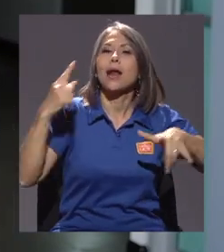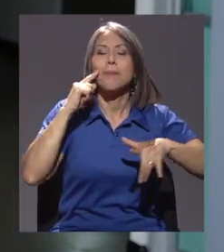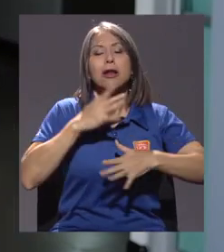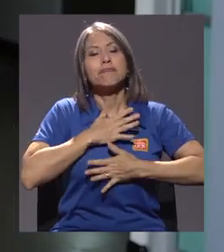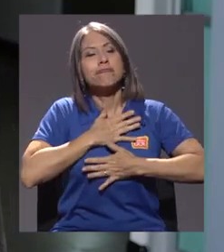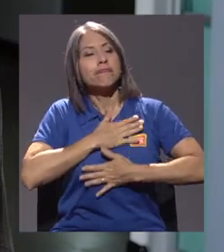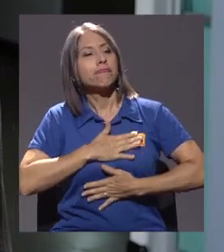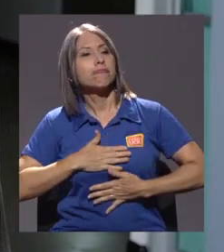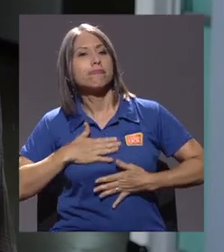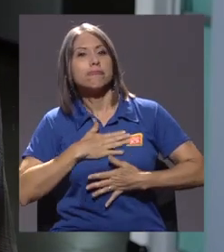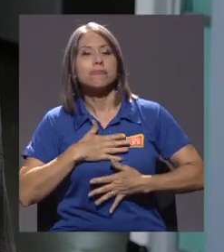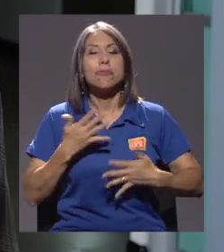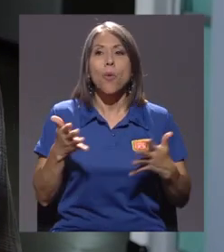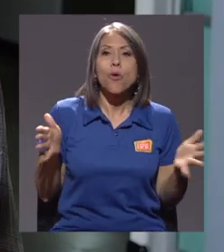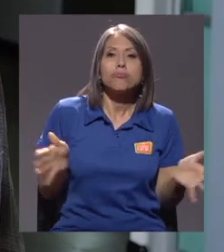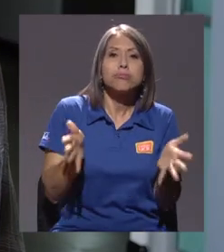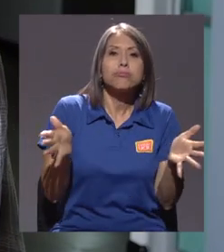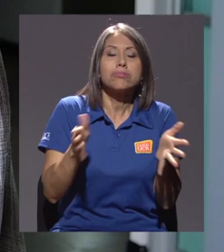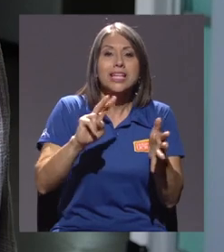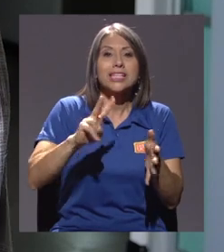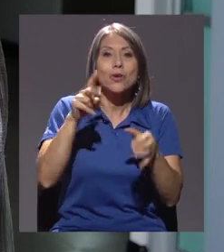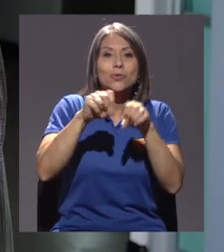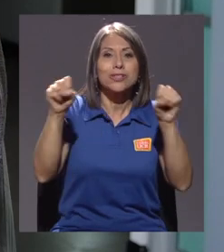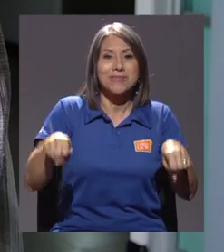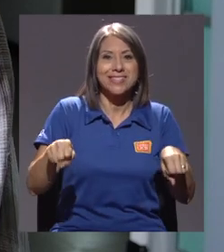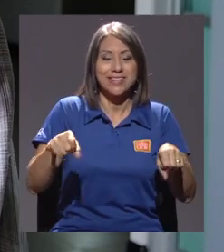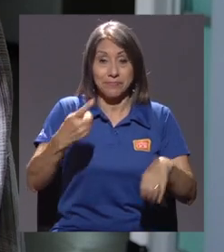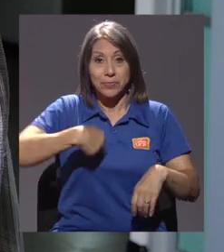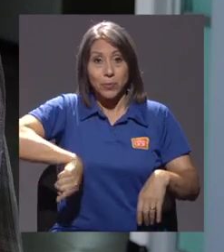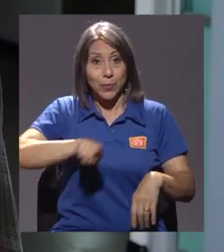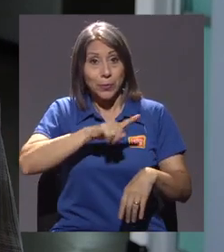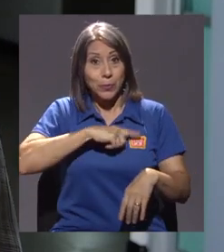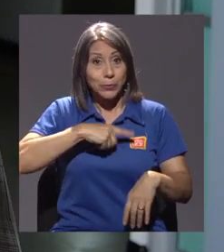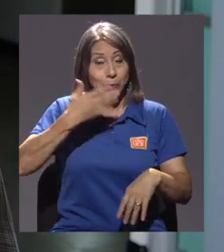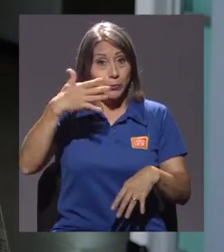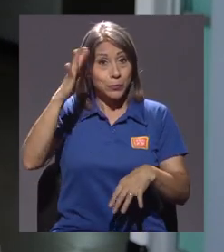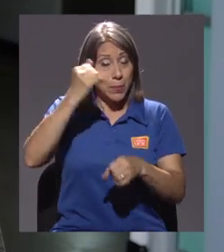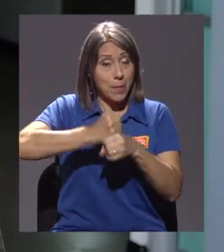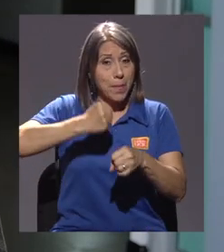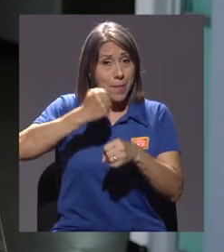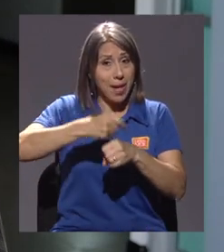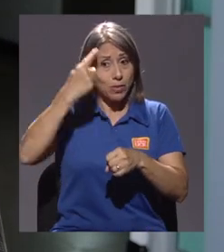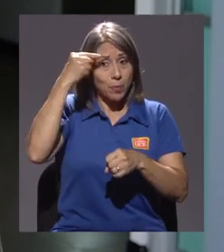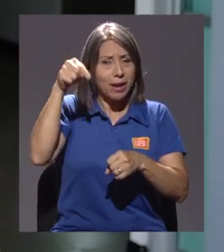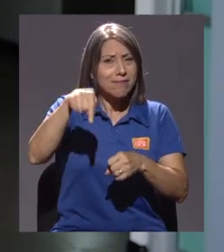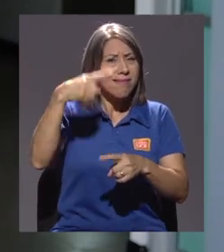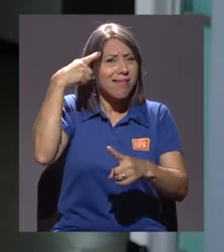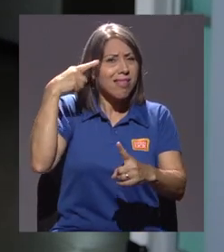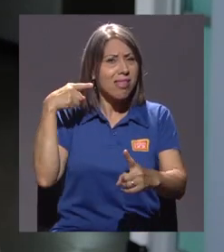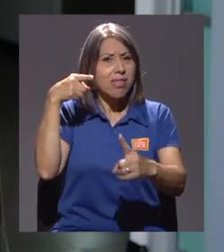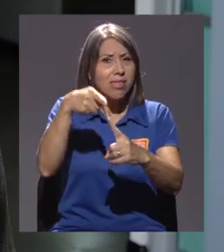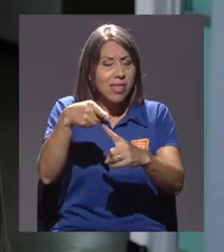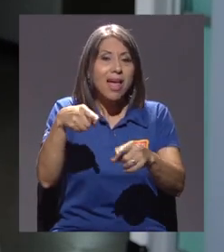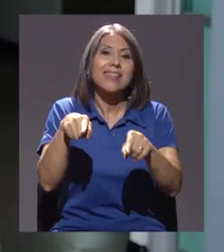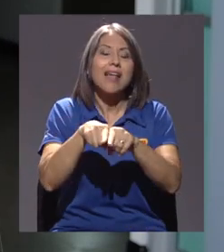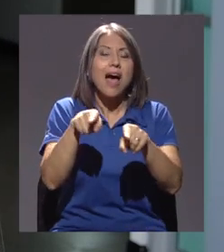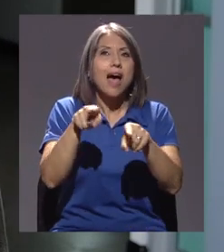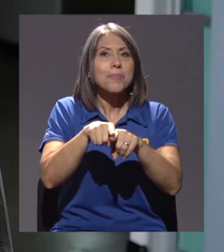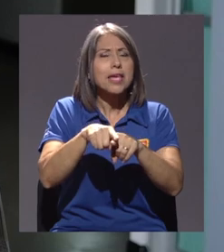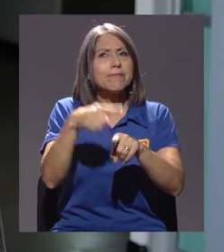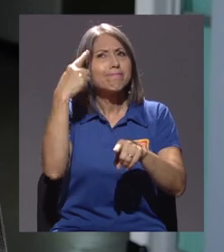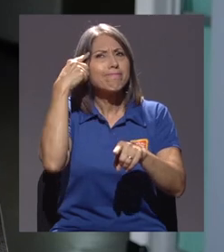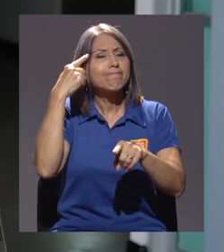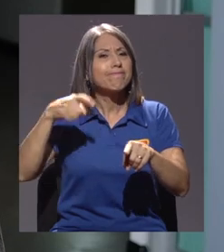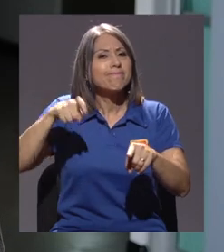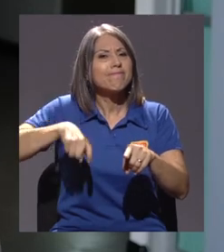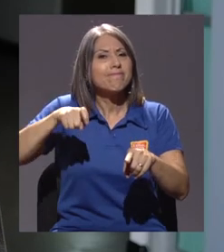de promoción en el segundo semestre. Cuando estábamos trabajando en producir este tipo de espacio, surgió también como